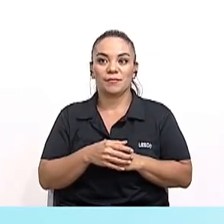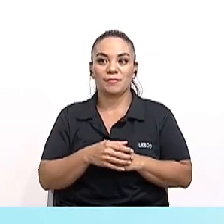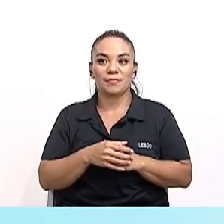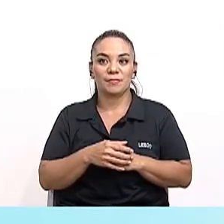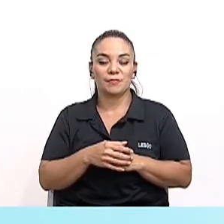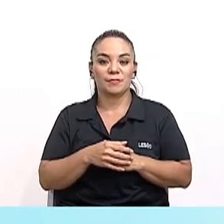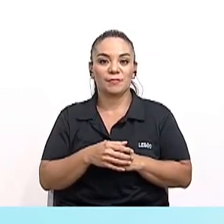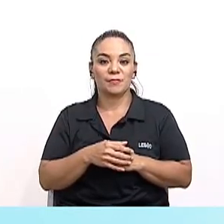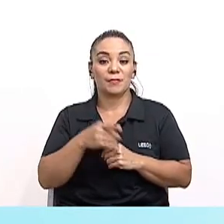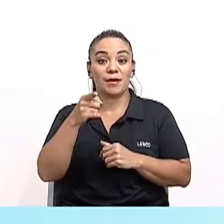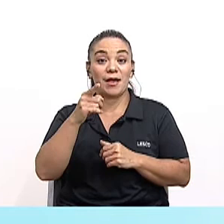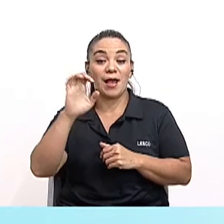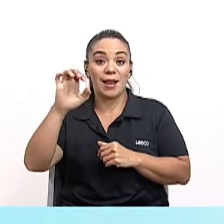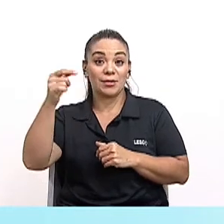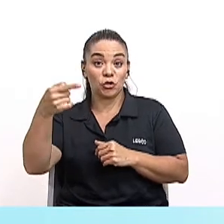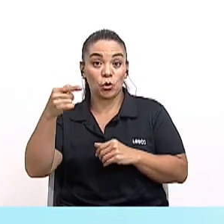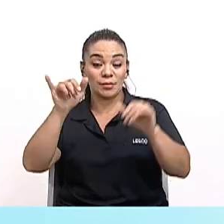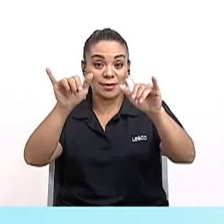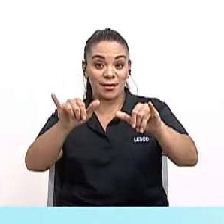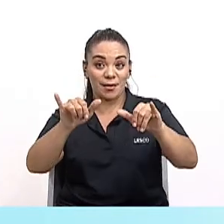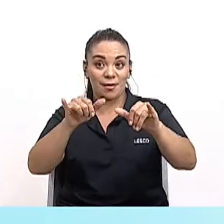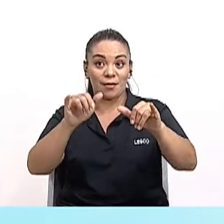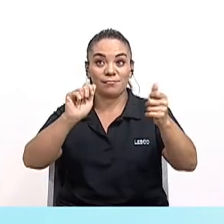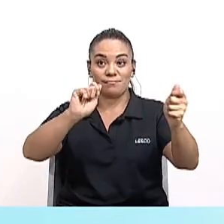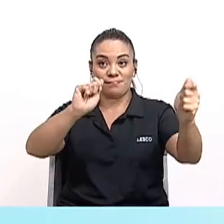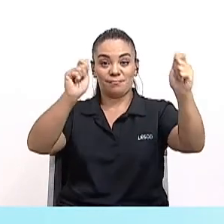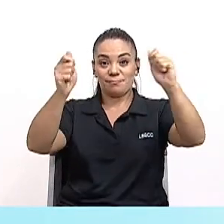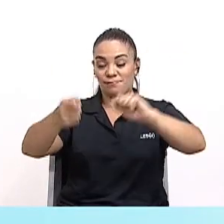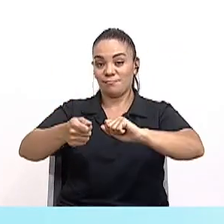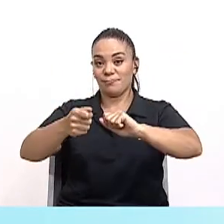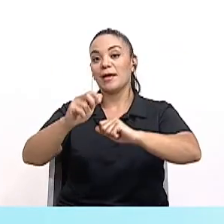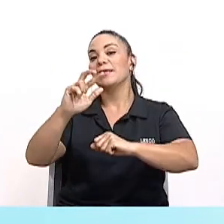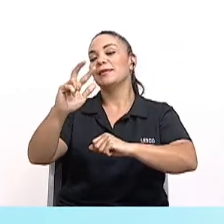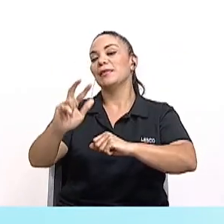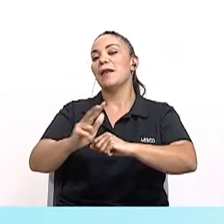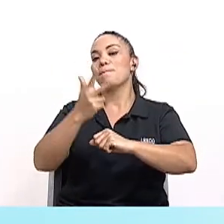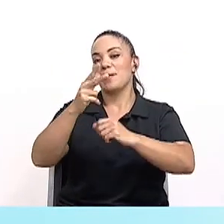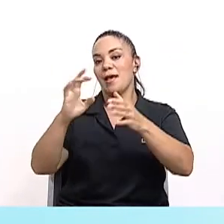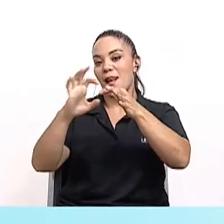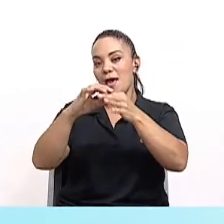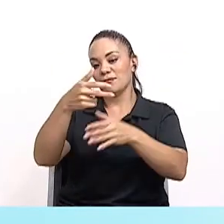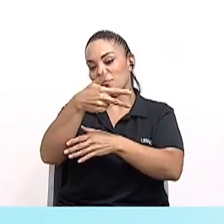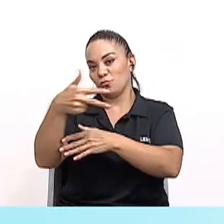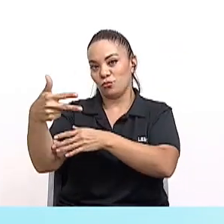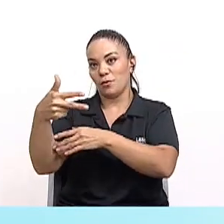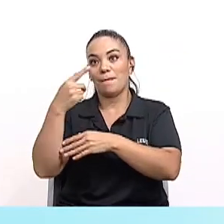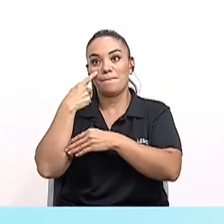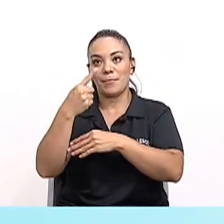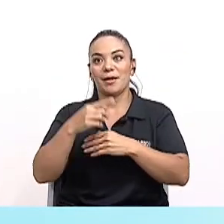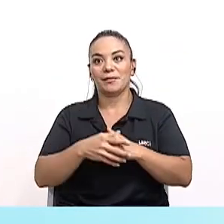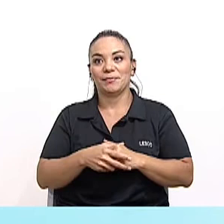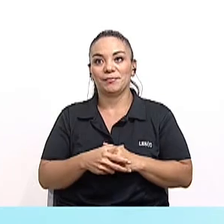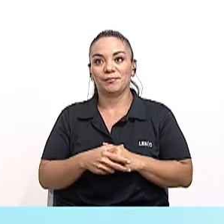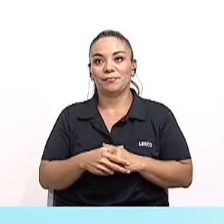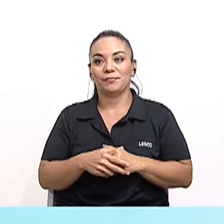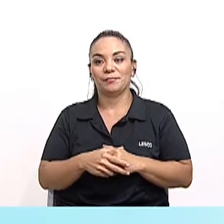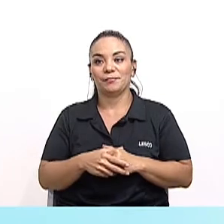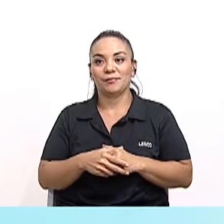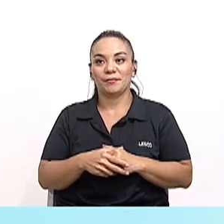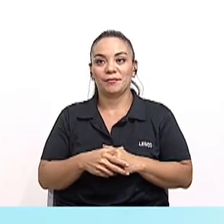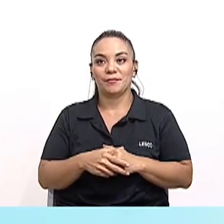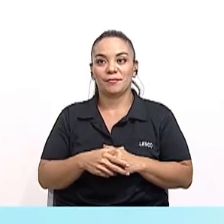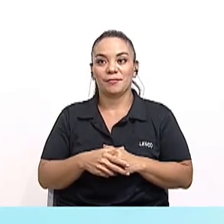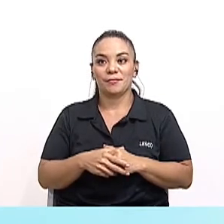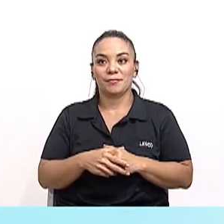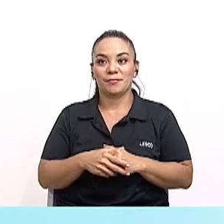electrones para compartir lo voy a transformar en un triple enlace. Entonces, quito por acá y vean la geometría, era trigonal plana.